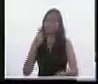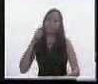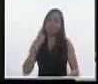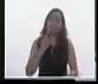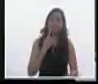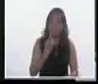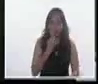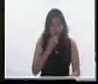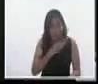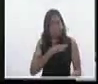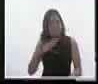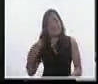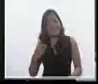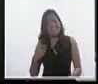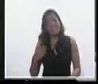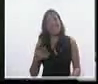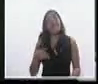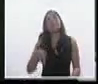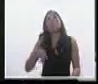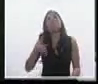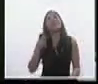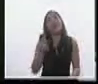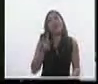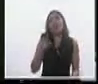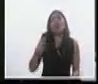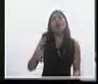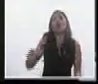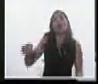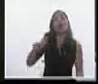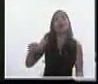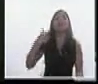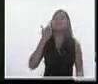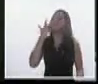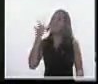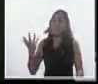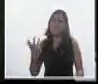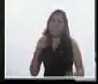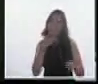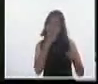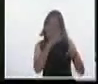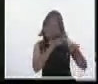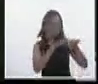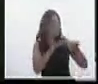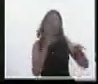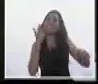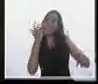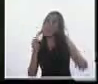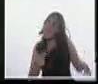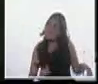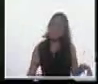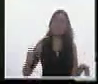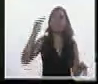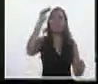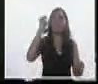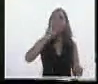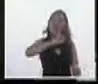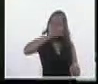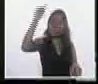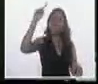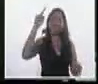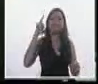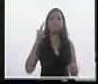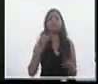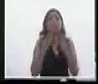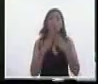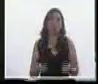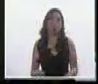con discapacidad Pero qué pasa con aquellos que quieren llegar más alto que quieren tener una carera Exactamente eso no